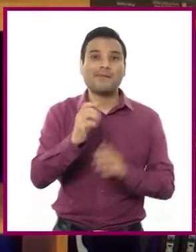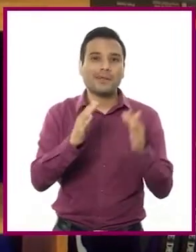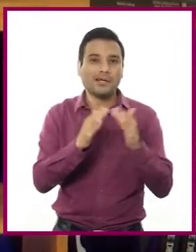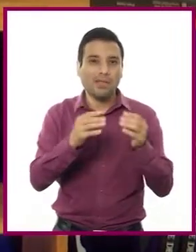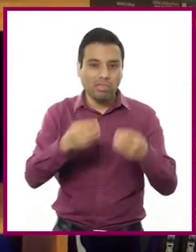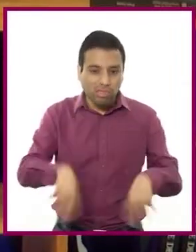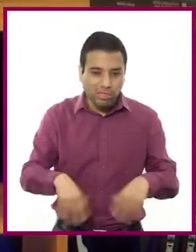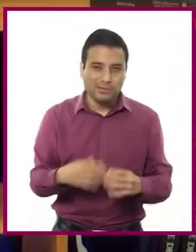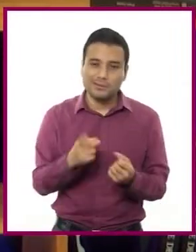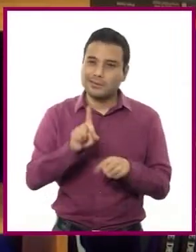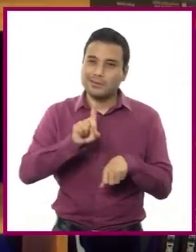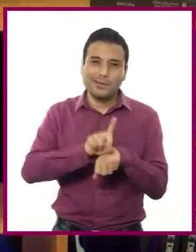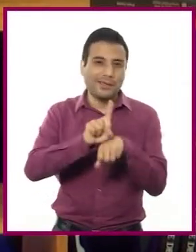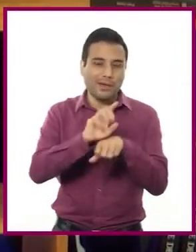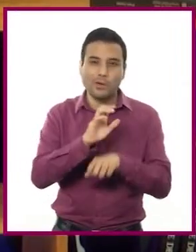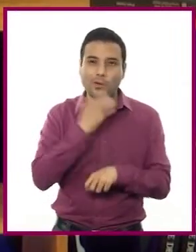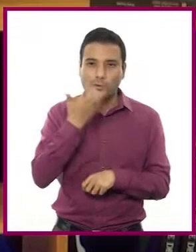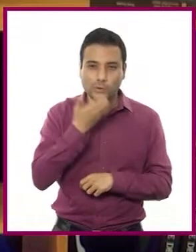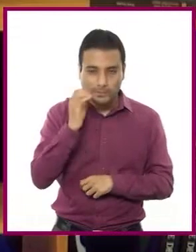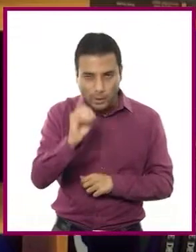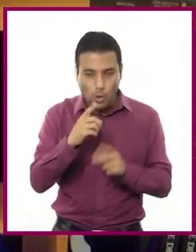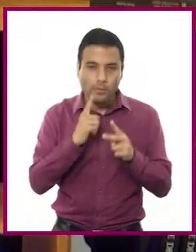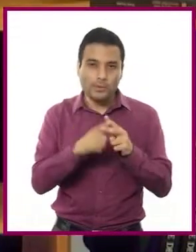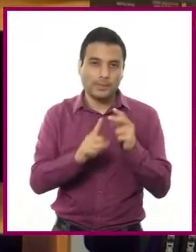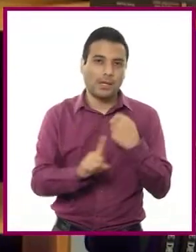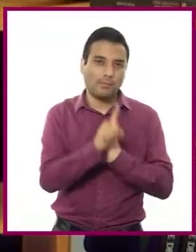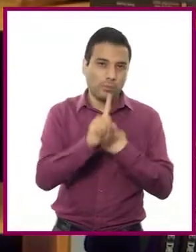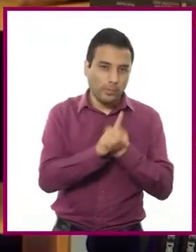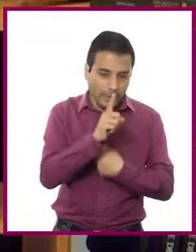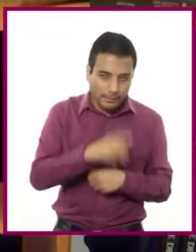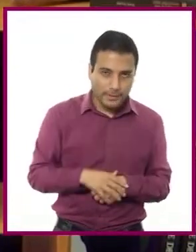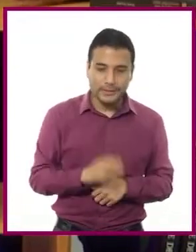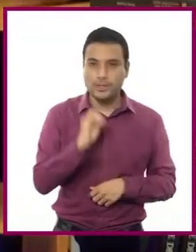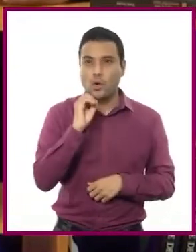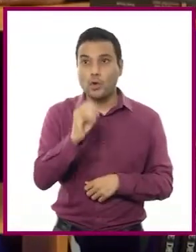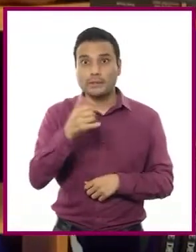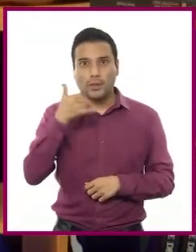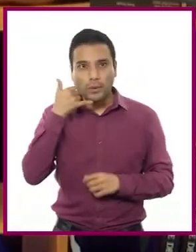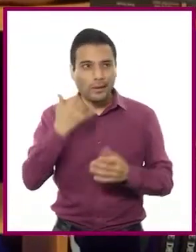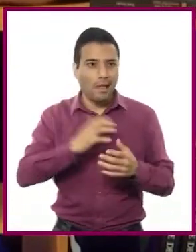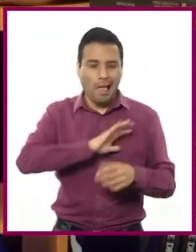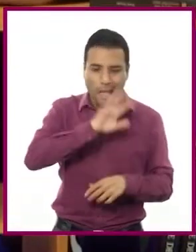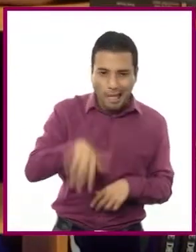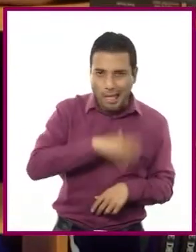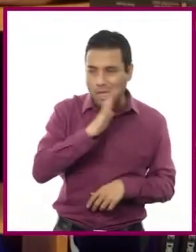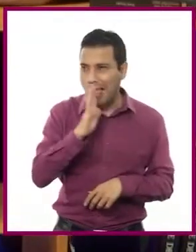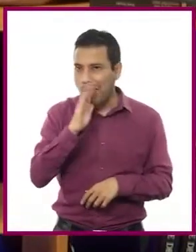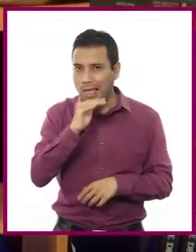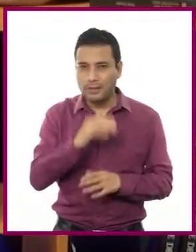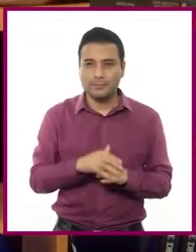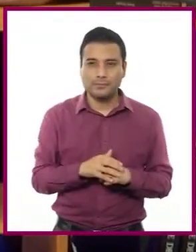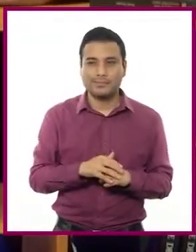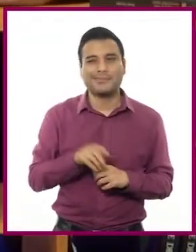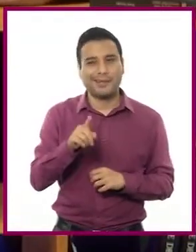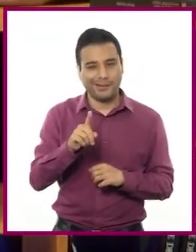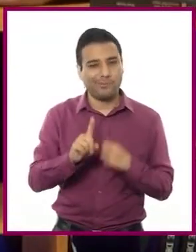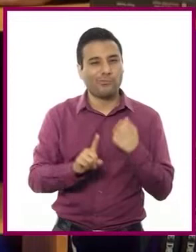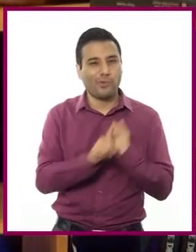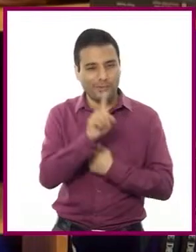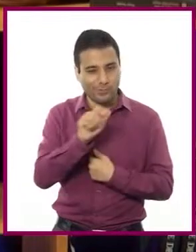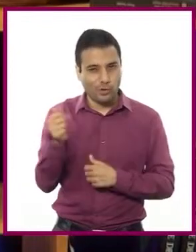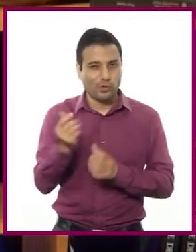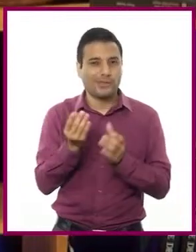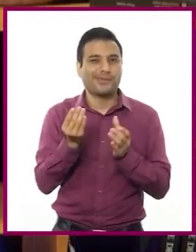problema del diario. O los problemas matemáticos. O cuando no encuentro mi celular. Esos son otro tipo de problemas